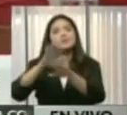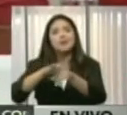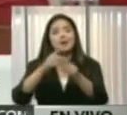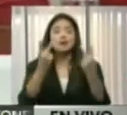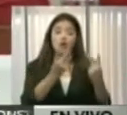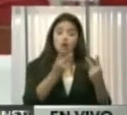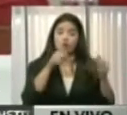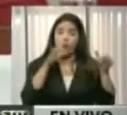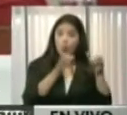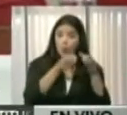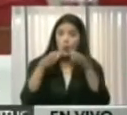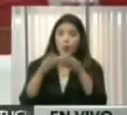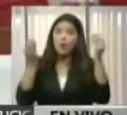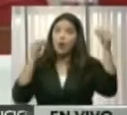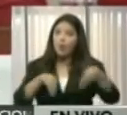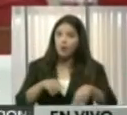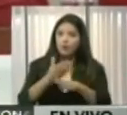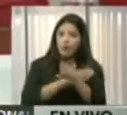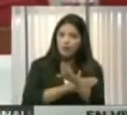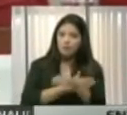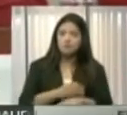acuerdo. C.